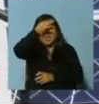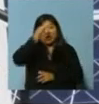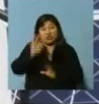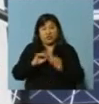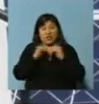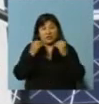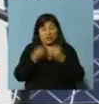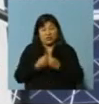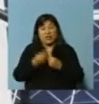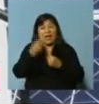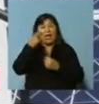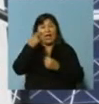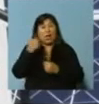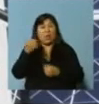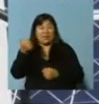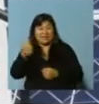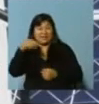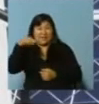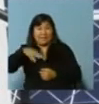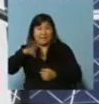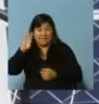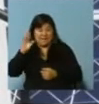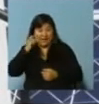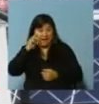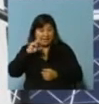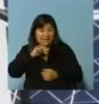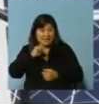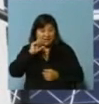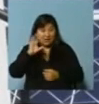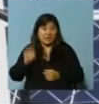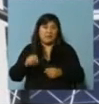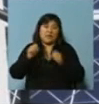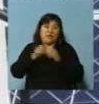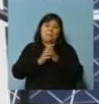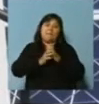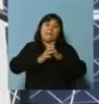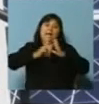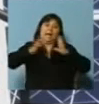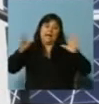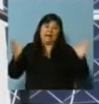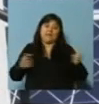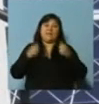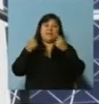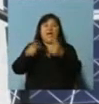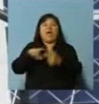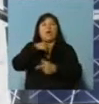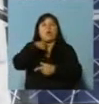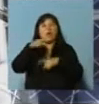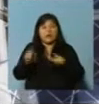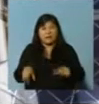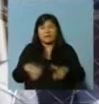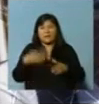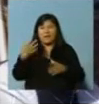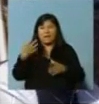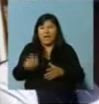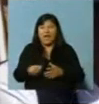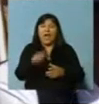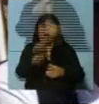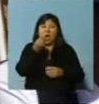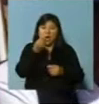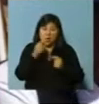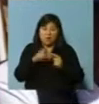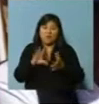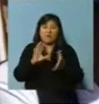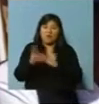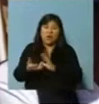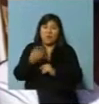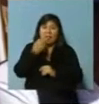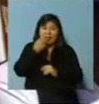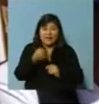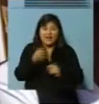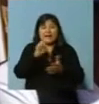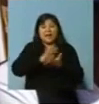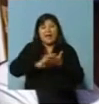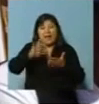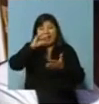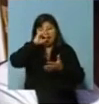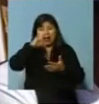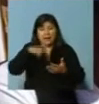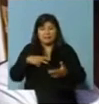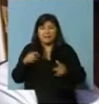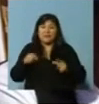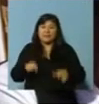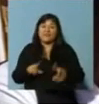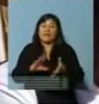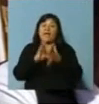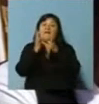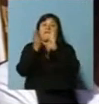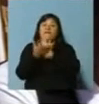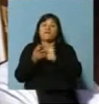96 megavatios, ya una cosa mucho más grande para Jujuy, para consumir energía limpia en Jujuy y para de este